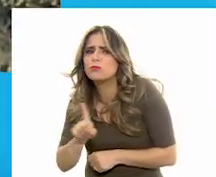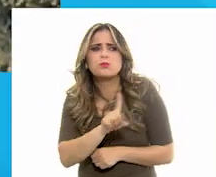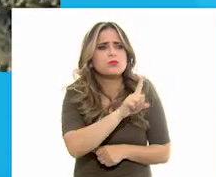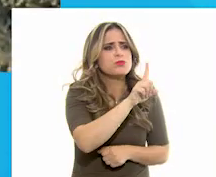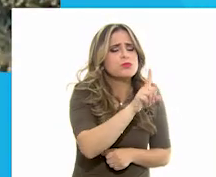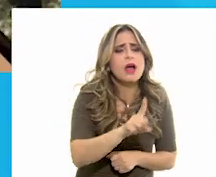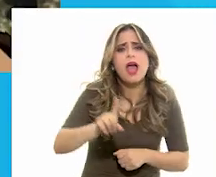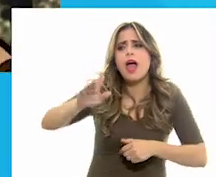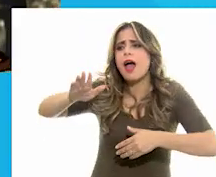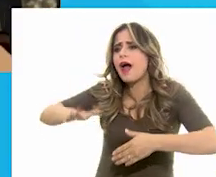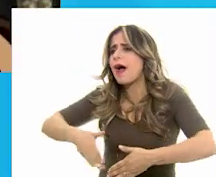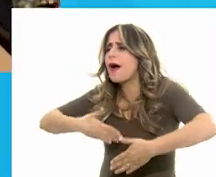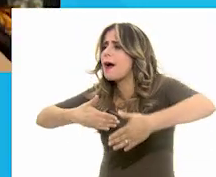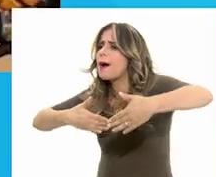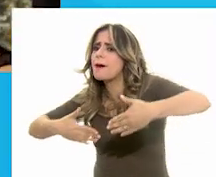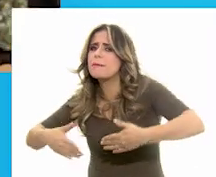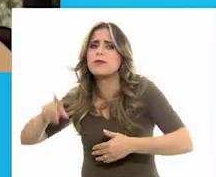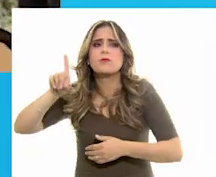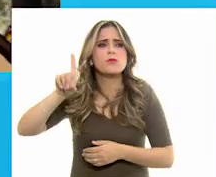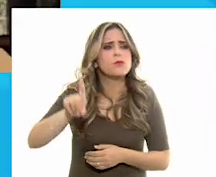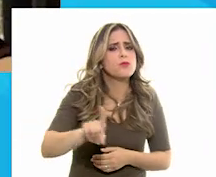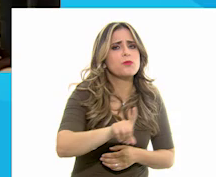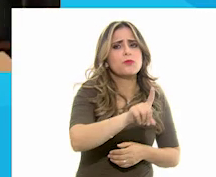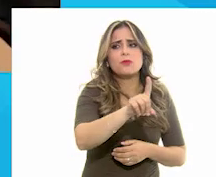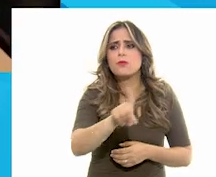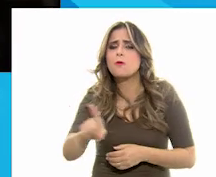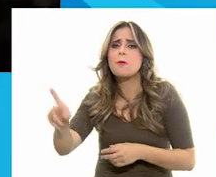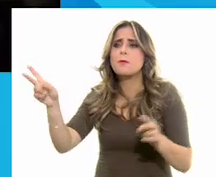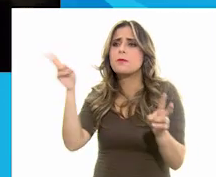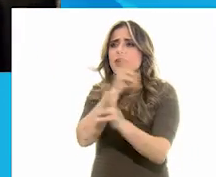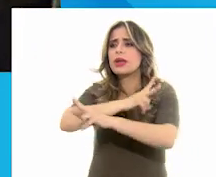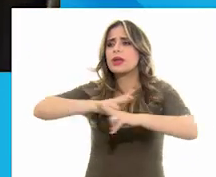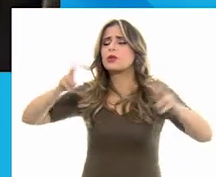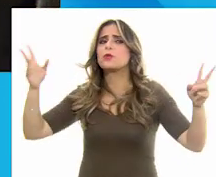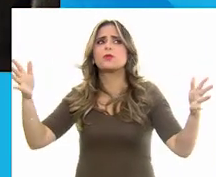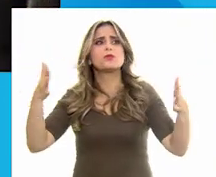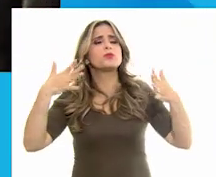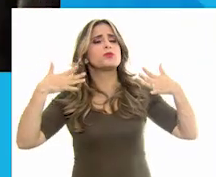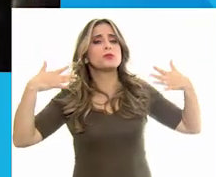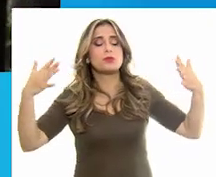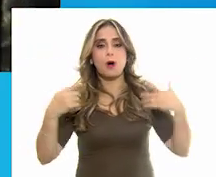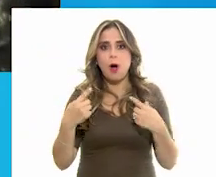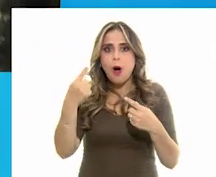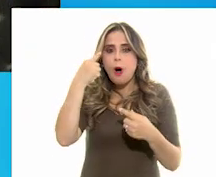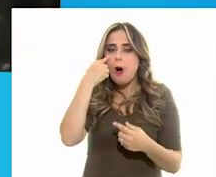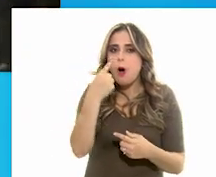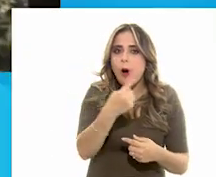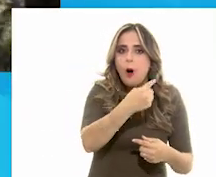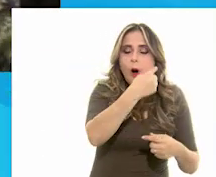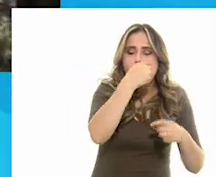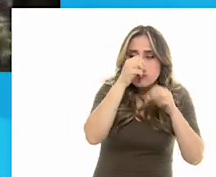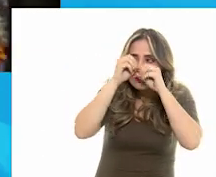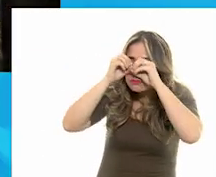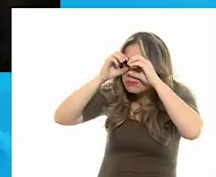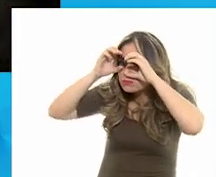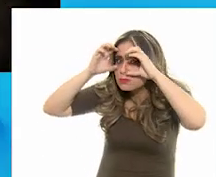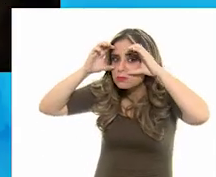caminante y camino, viento y pasajero. Sus ojos recreo,